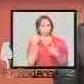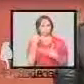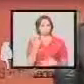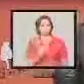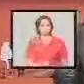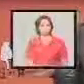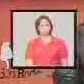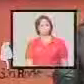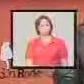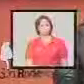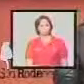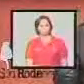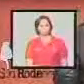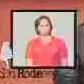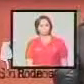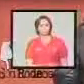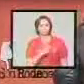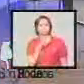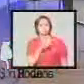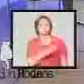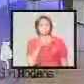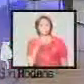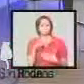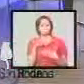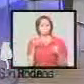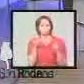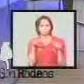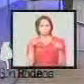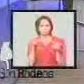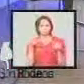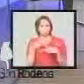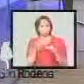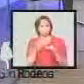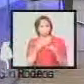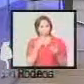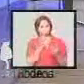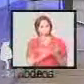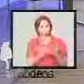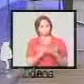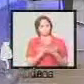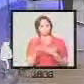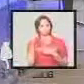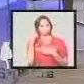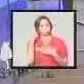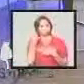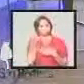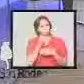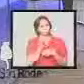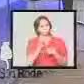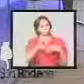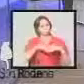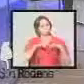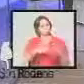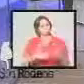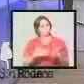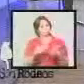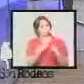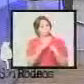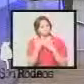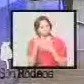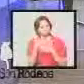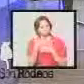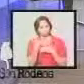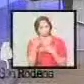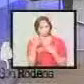pensionado. Definitivamente, otra área interesantísima es la mujer empresaria. Ayúdenos un poquito